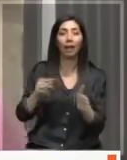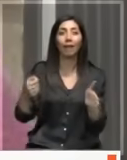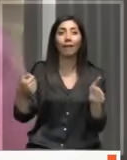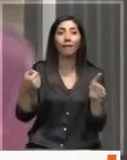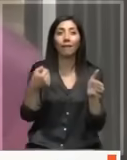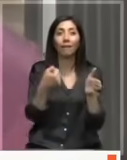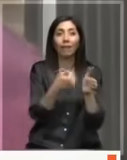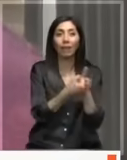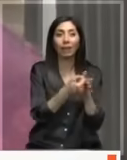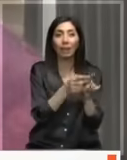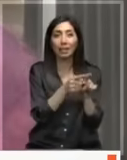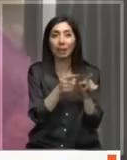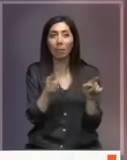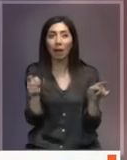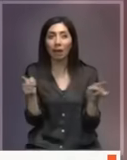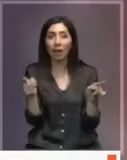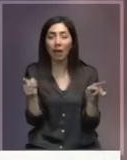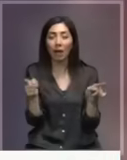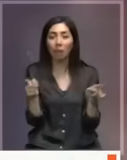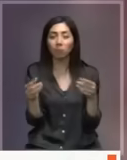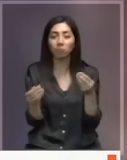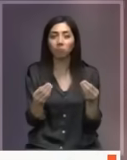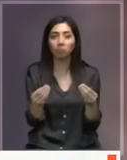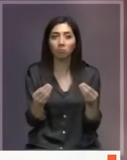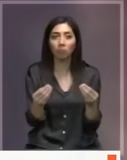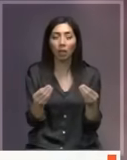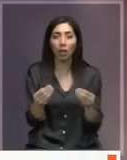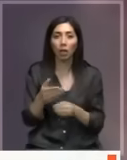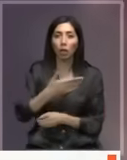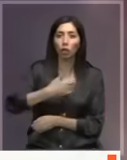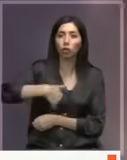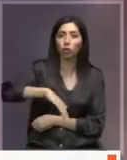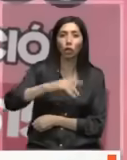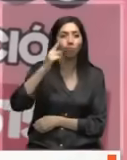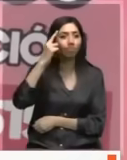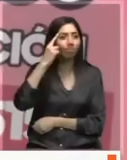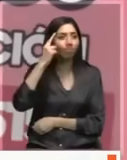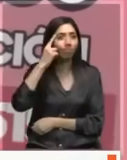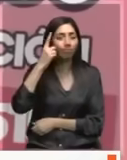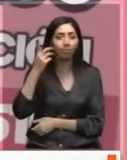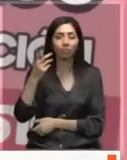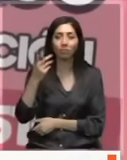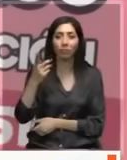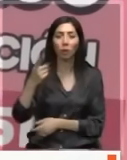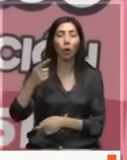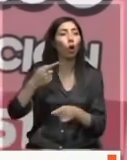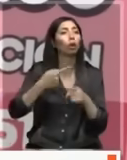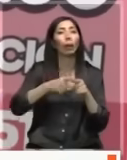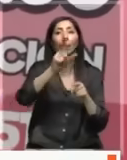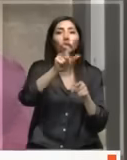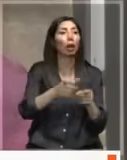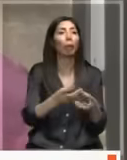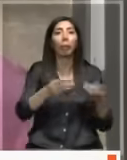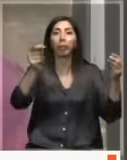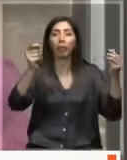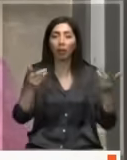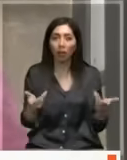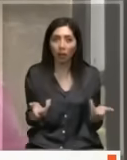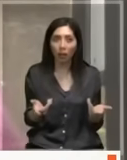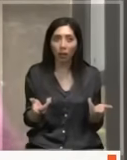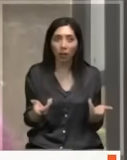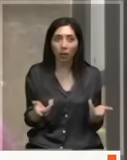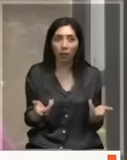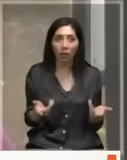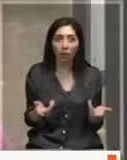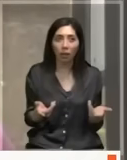fiscal. Entonces fue una indignación porque yendo nosotros decimos bucha y se pierde otra persona hoy día. Si algo estamos seguros que se